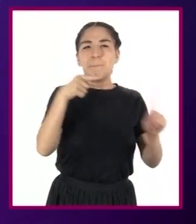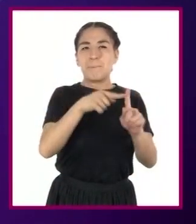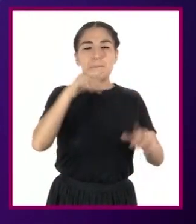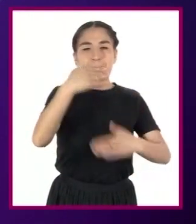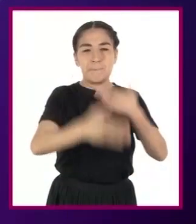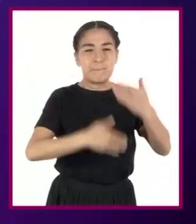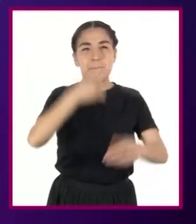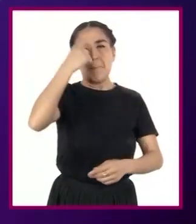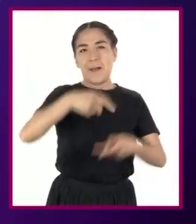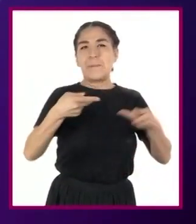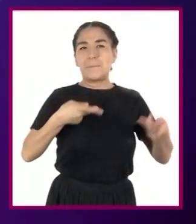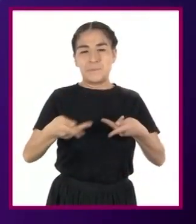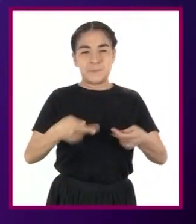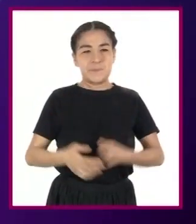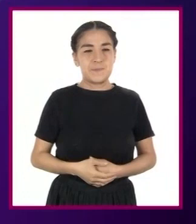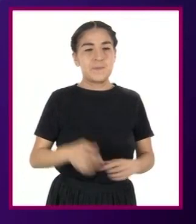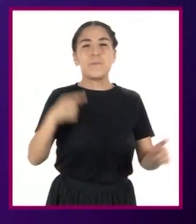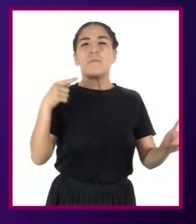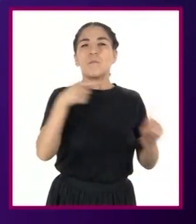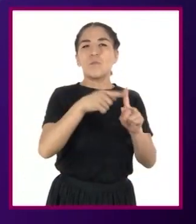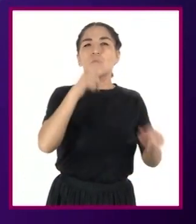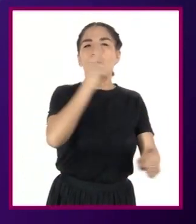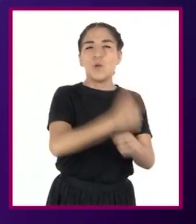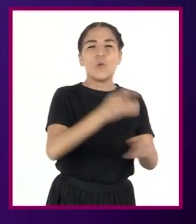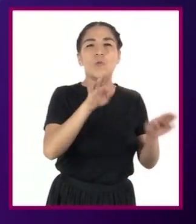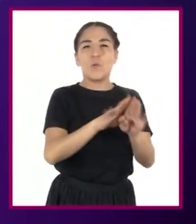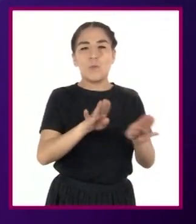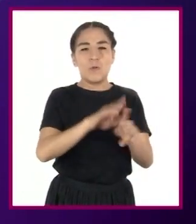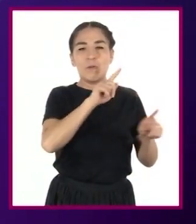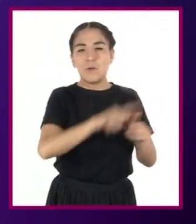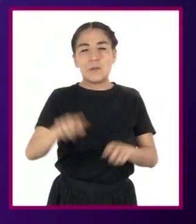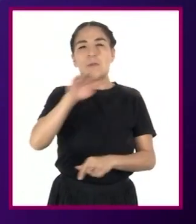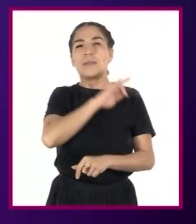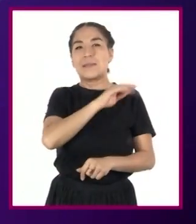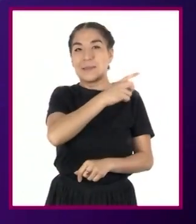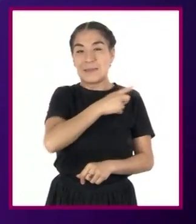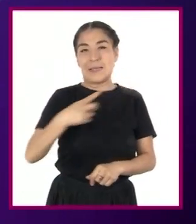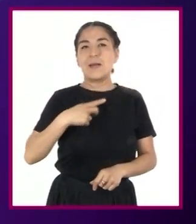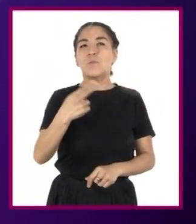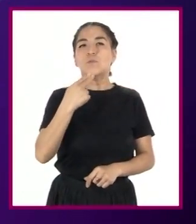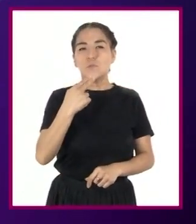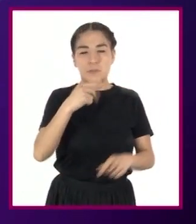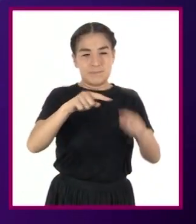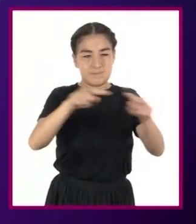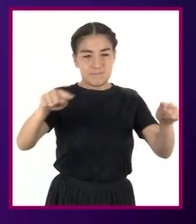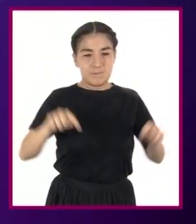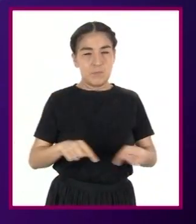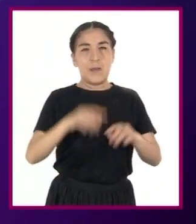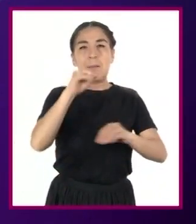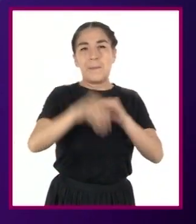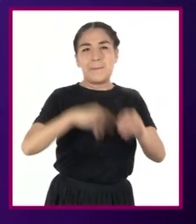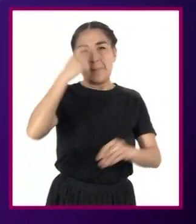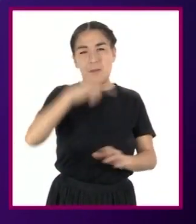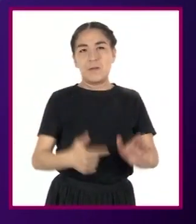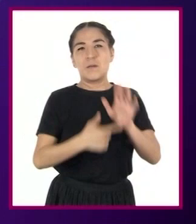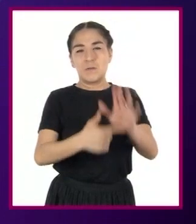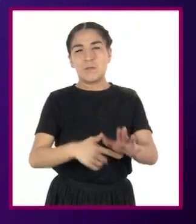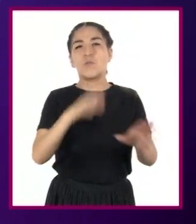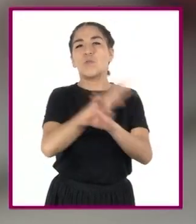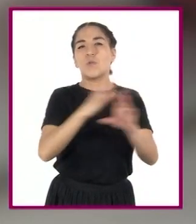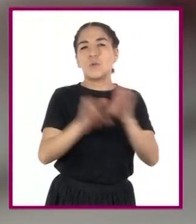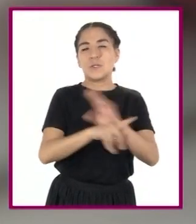elaborarla. Identificaremos los casos en los que debe usarse la maqueta para representar un producto